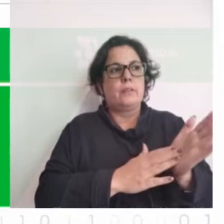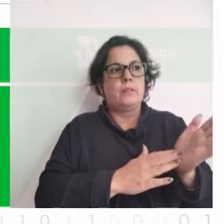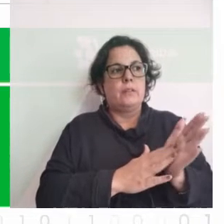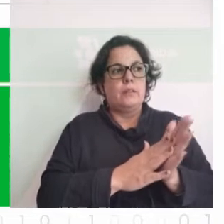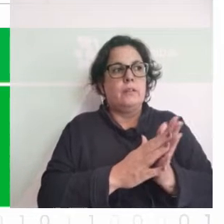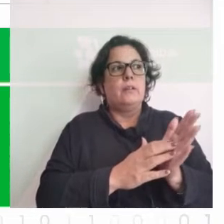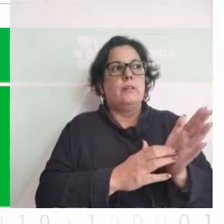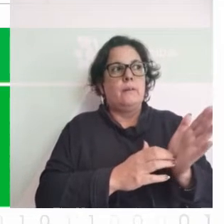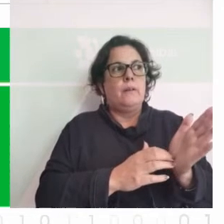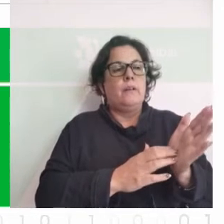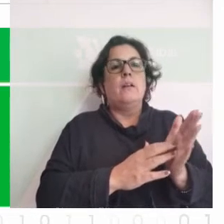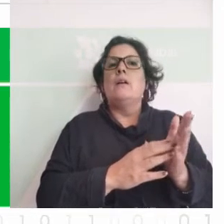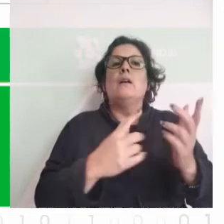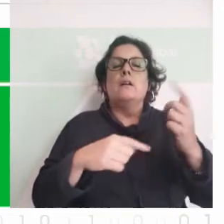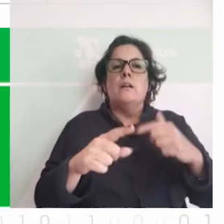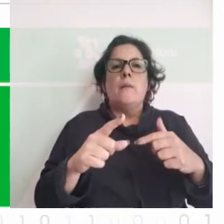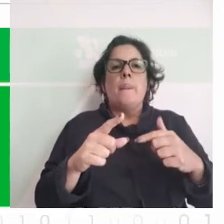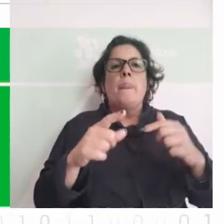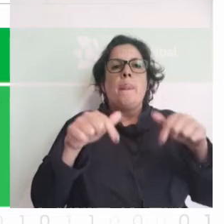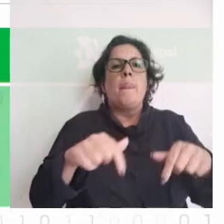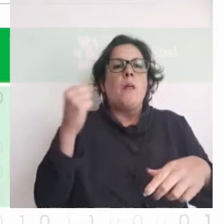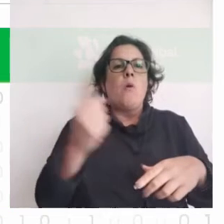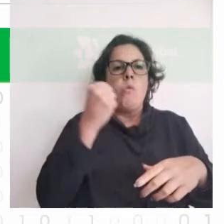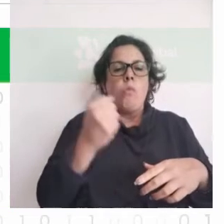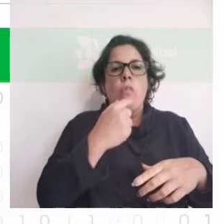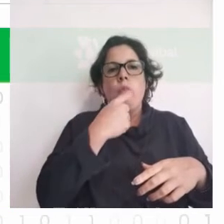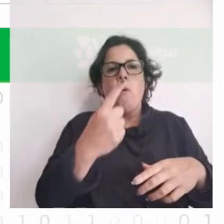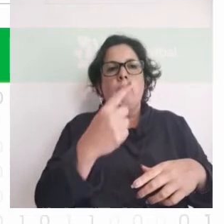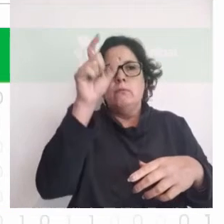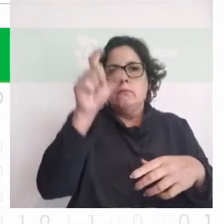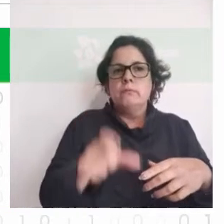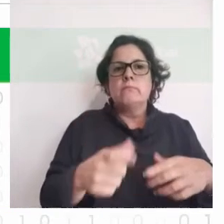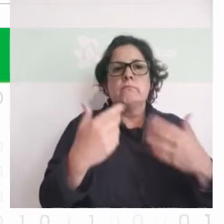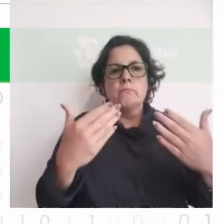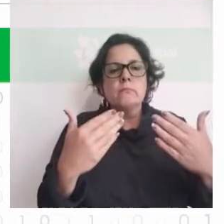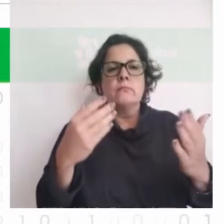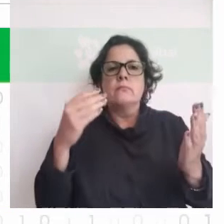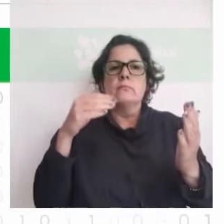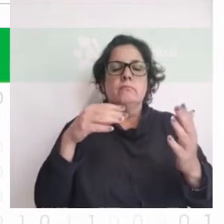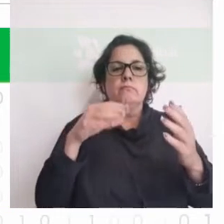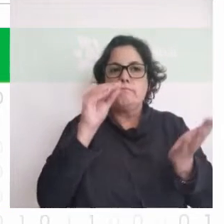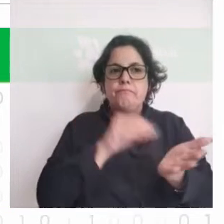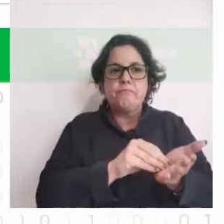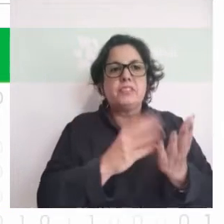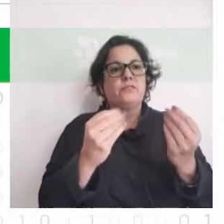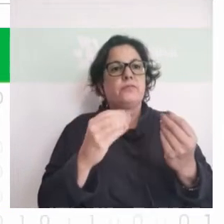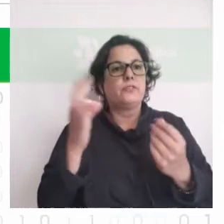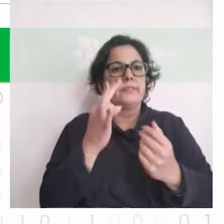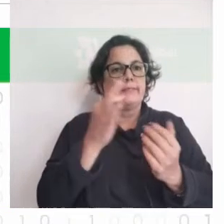Bien, acá lo importante destacar es que una persona se puede inscribir en varios